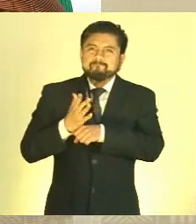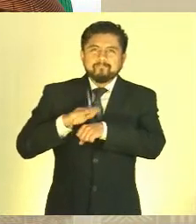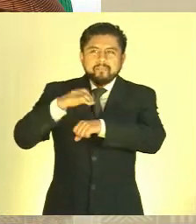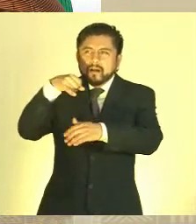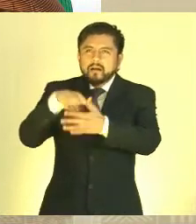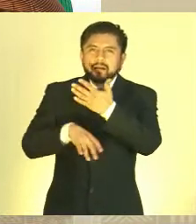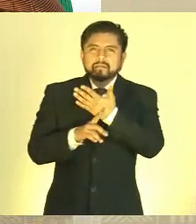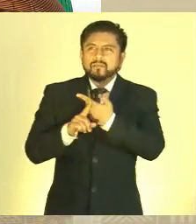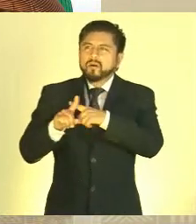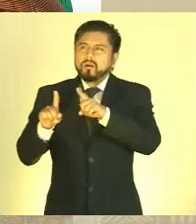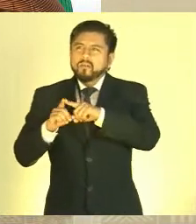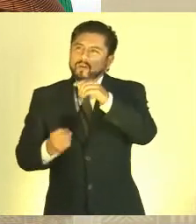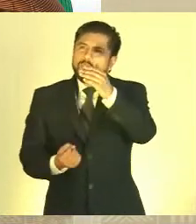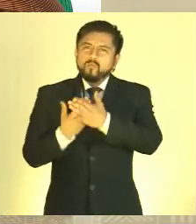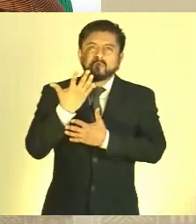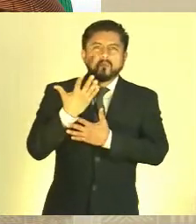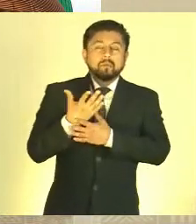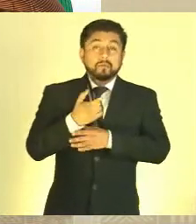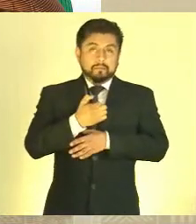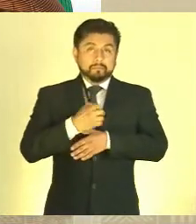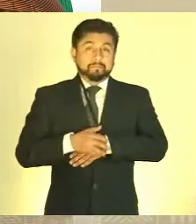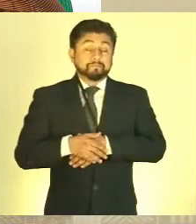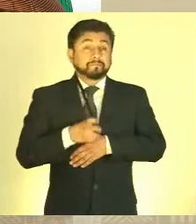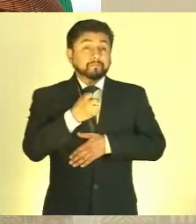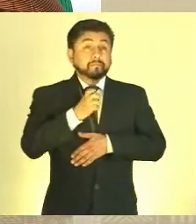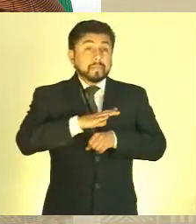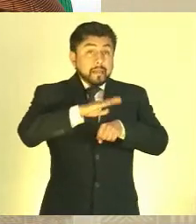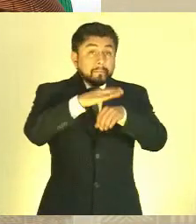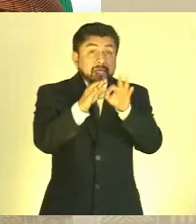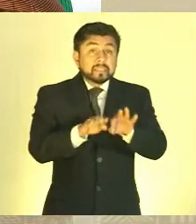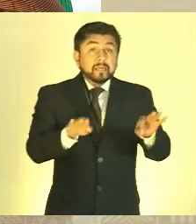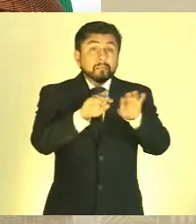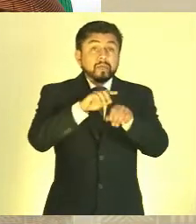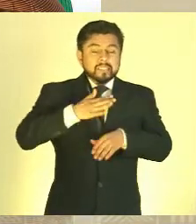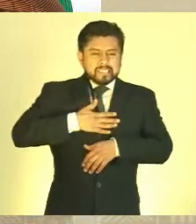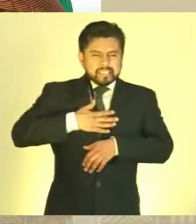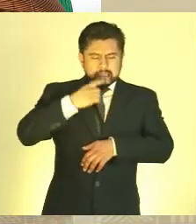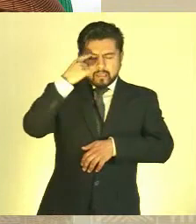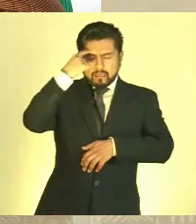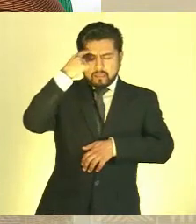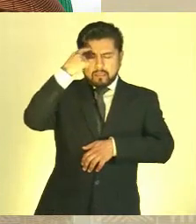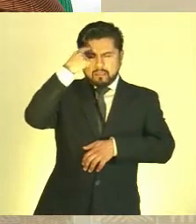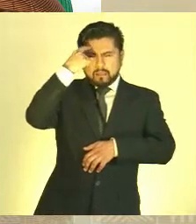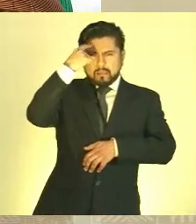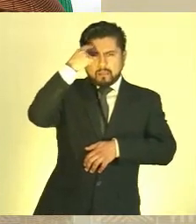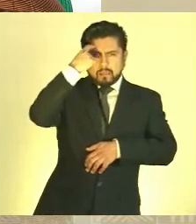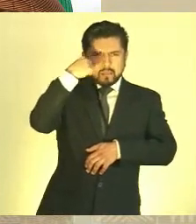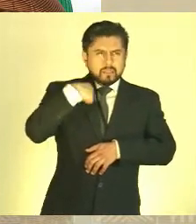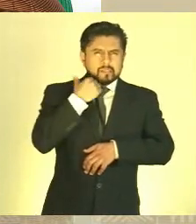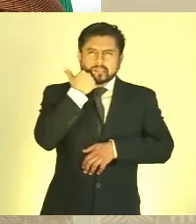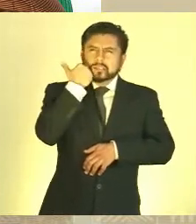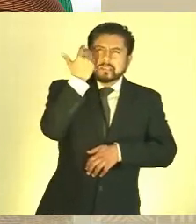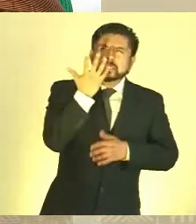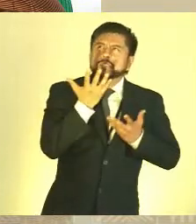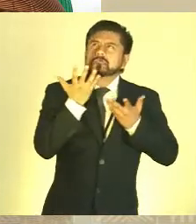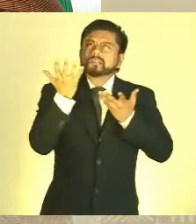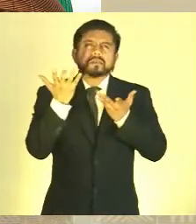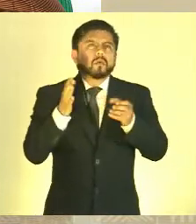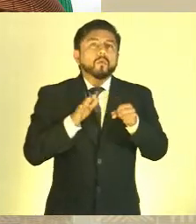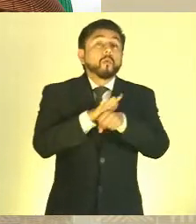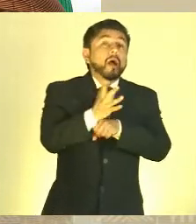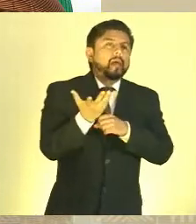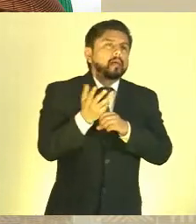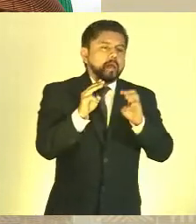y sobre todo hacer que mis obsesiones, que varían, o sea, que cambian, que pueden ser el